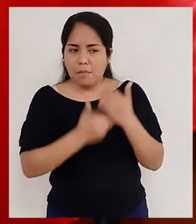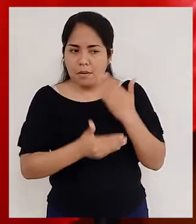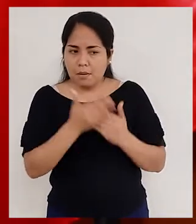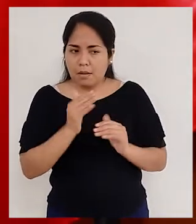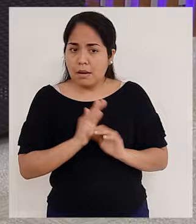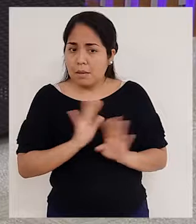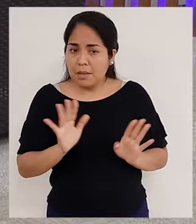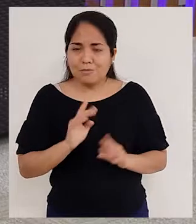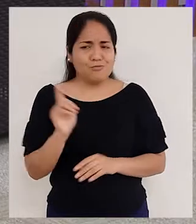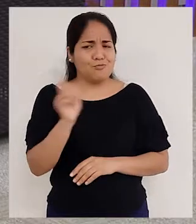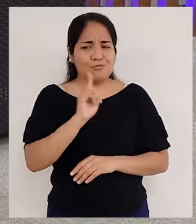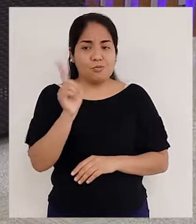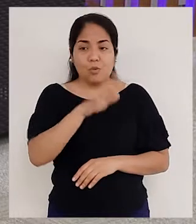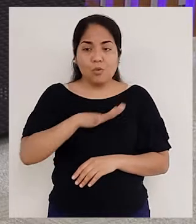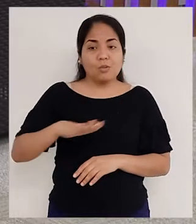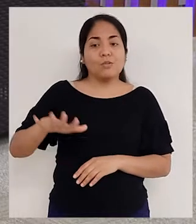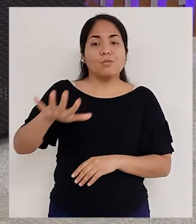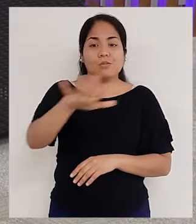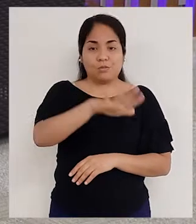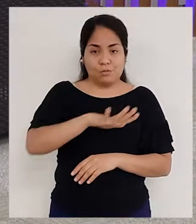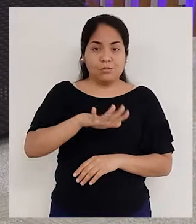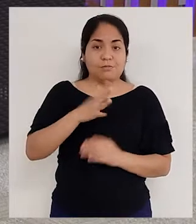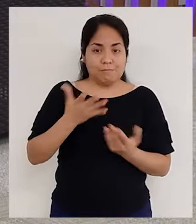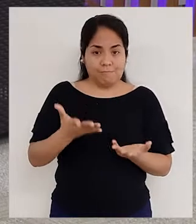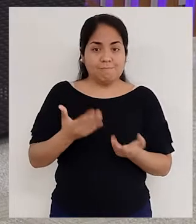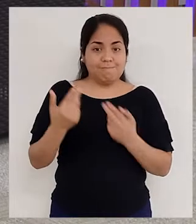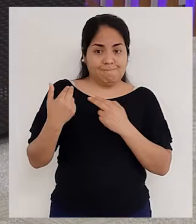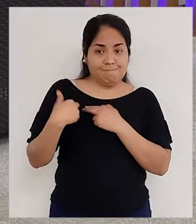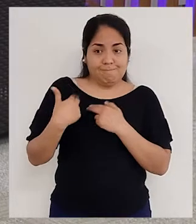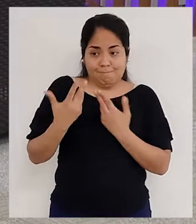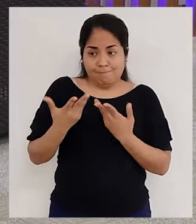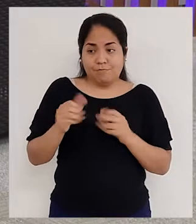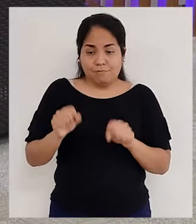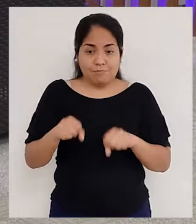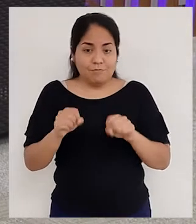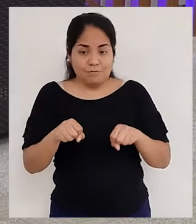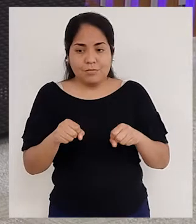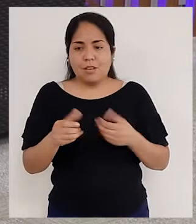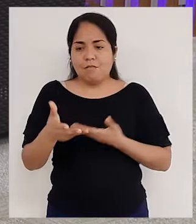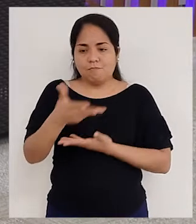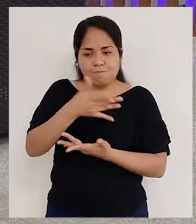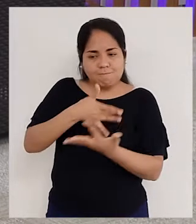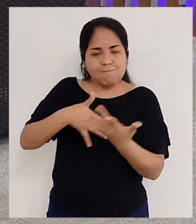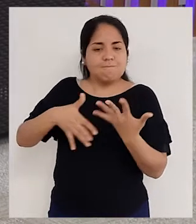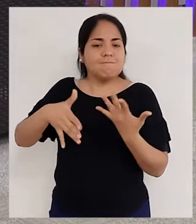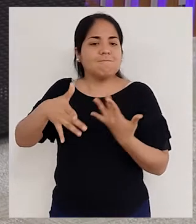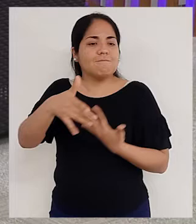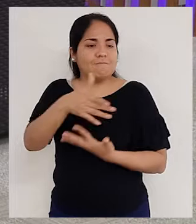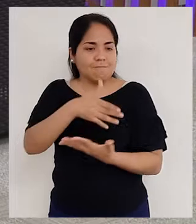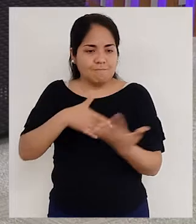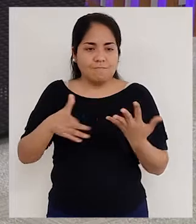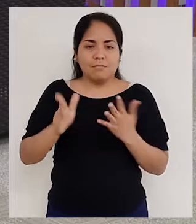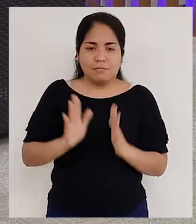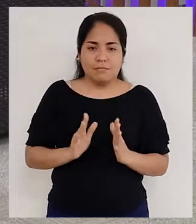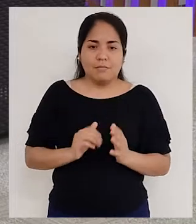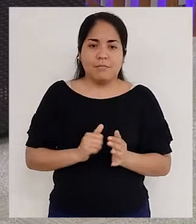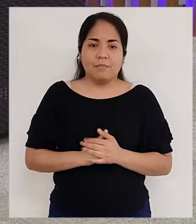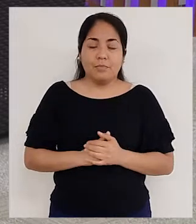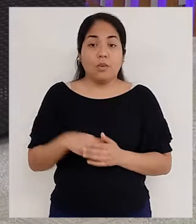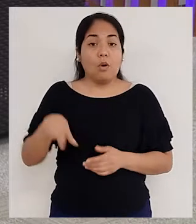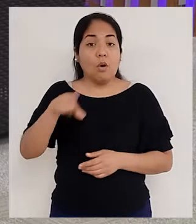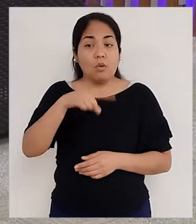para personas con discapacidad, pero en realidad es para todos. Todos usamos la rampa. Y eso es parte de la convivencia, es parte de